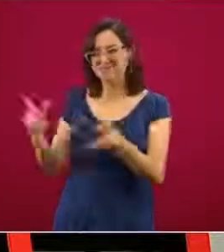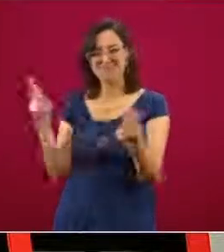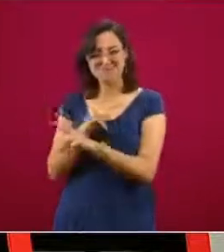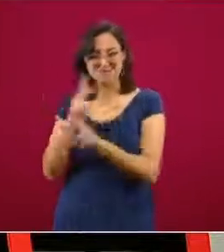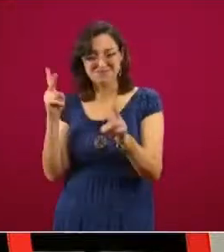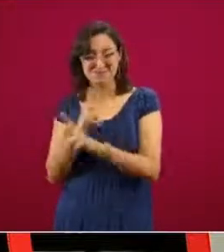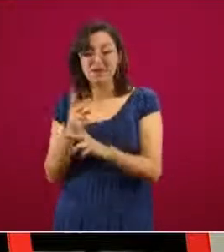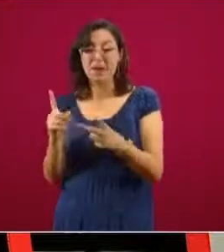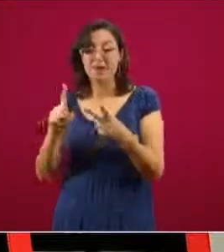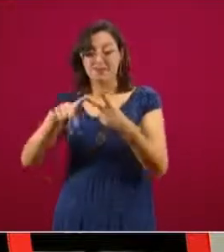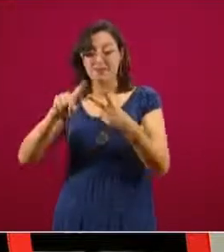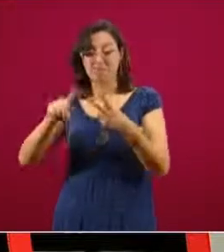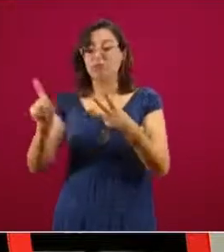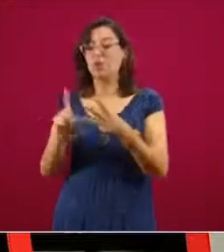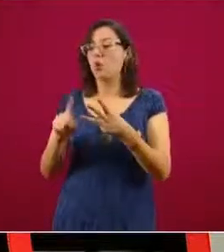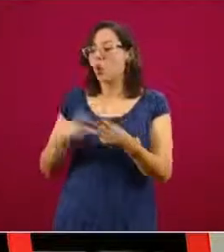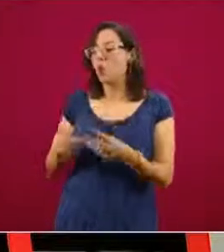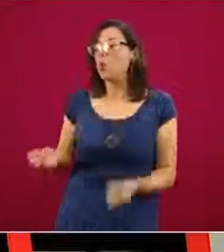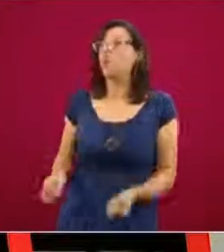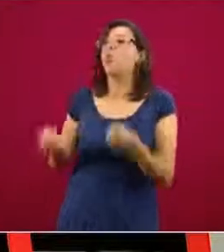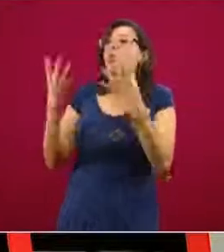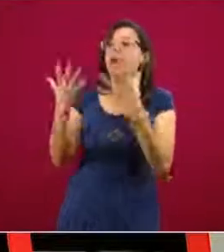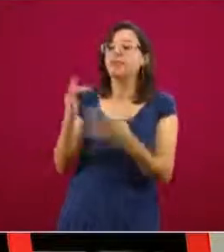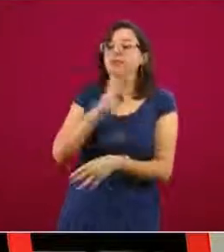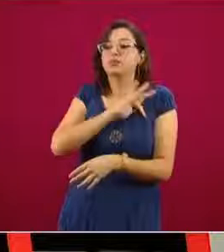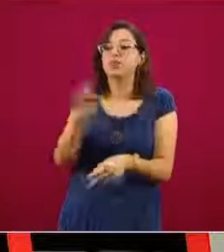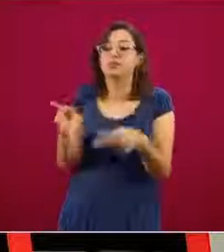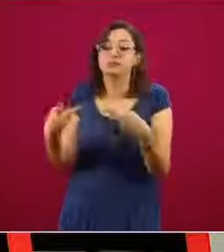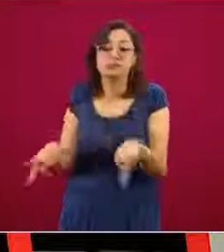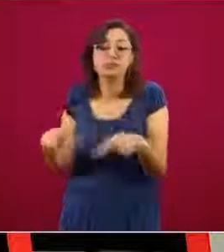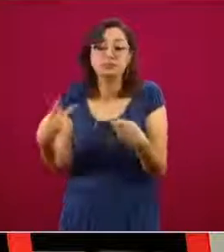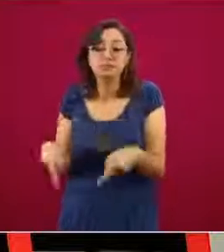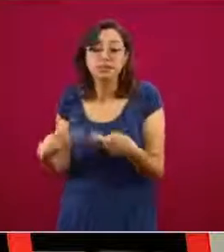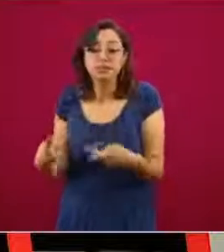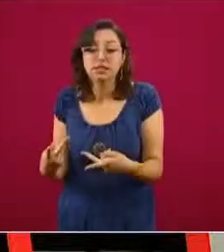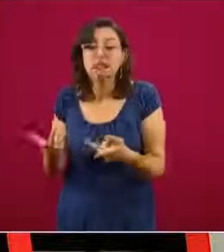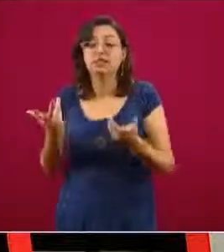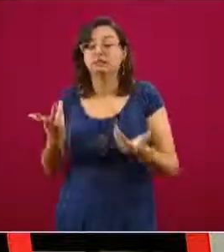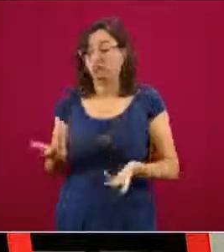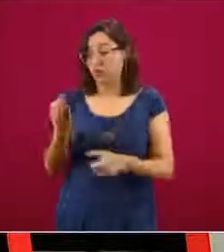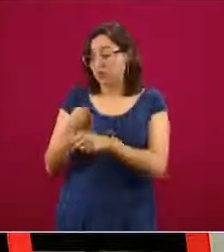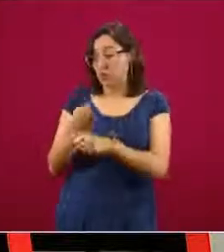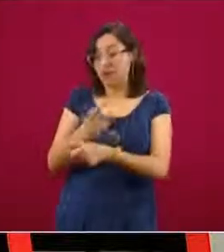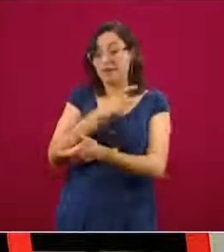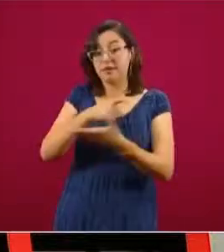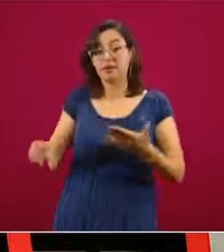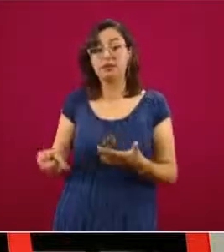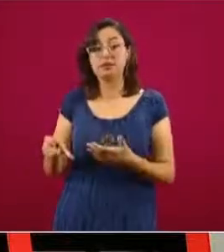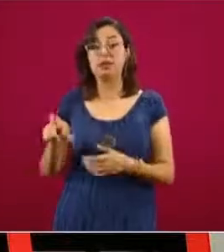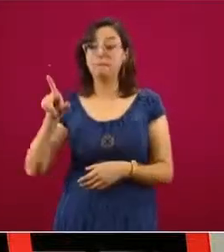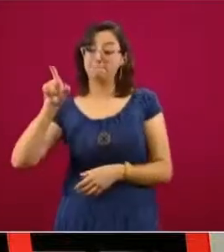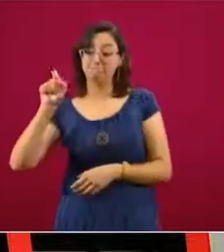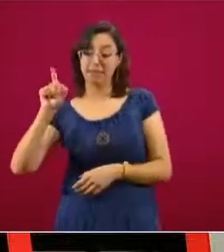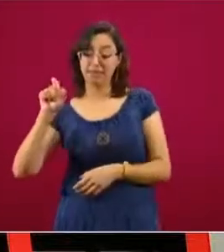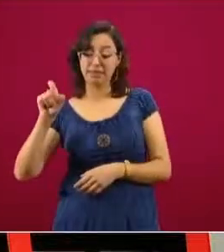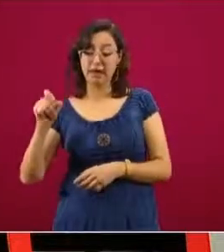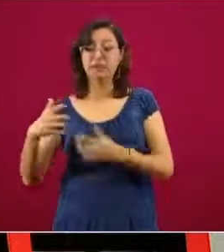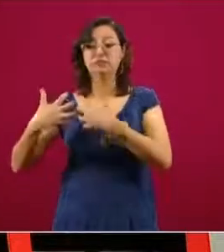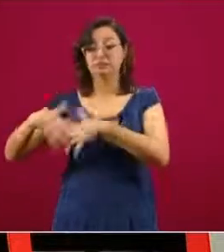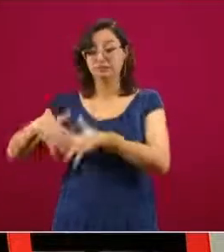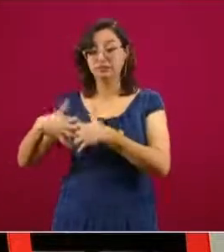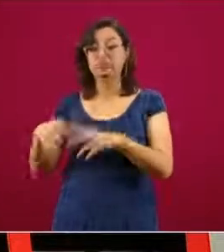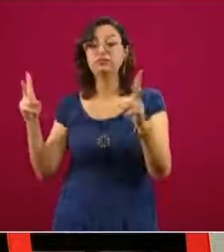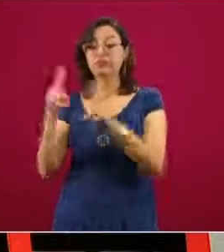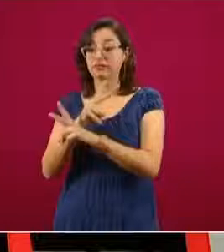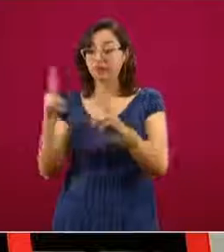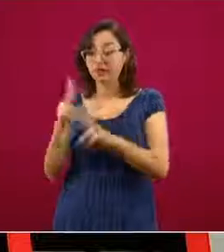era la disponibilidad de piezas. ¿Cuántas piezas me puedes adquirir? En este caso eran 20 ventiladores y en función